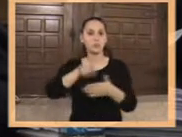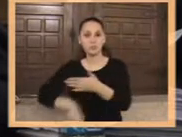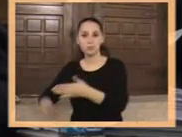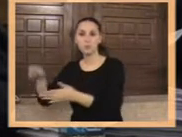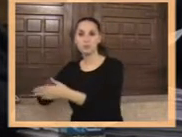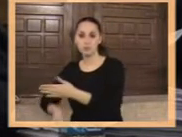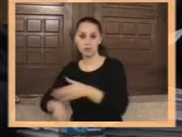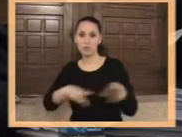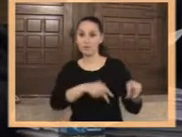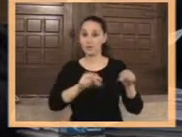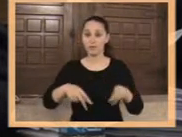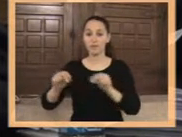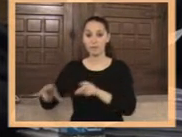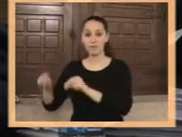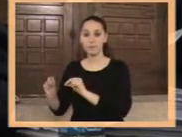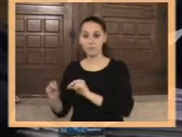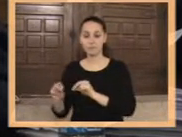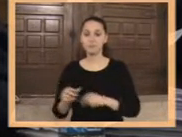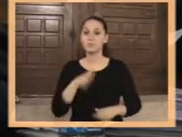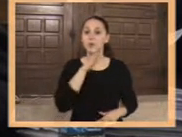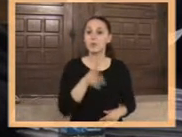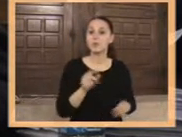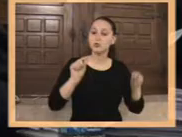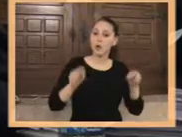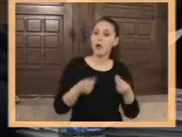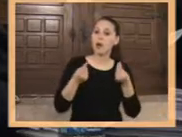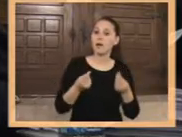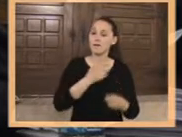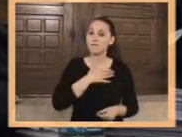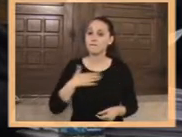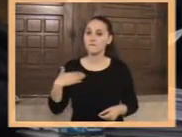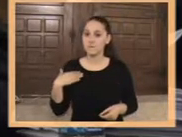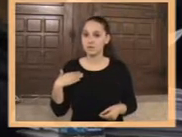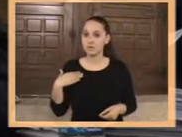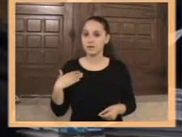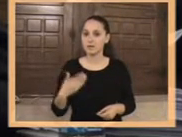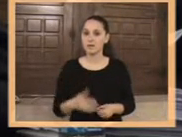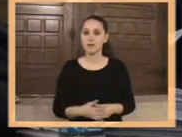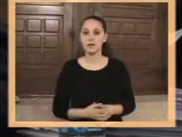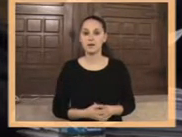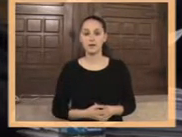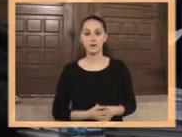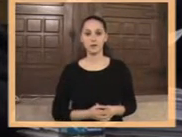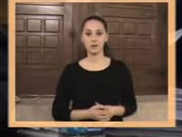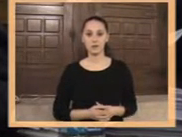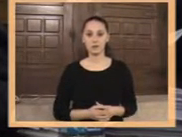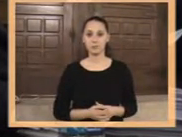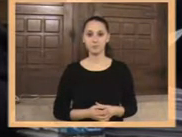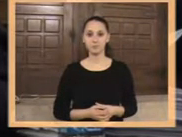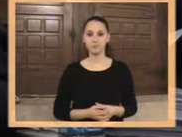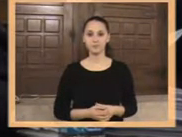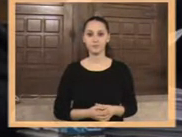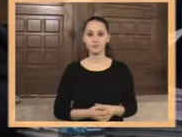acuerdo entre Unión Europea y Turquía, al que el Gobierno en funciones de España ya se opuso, es una pata más de este modelo y